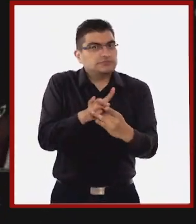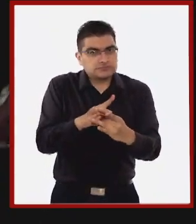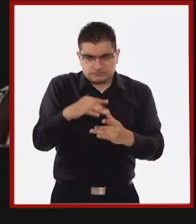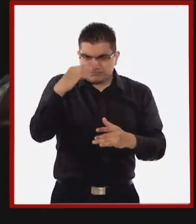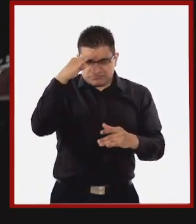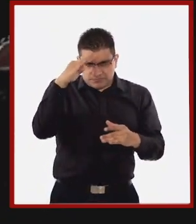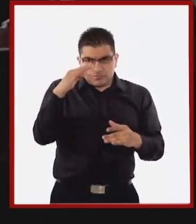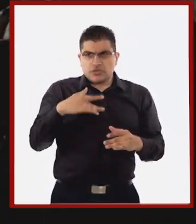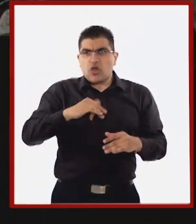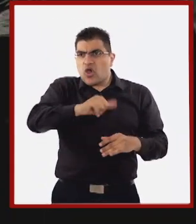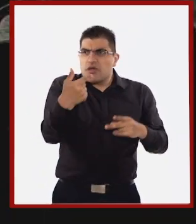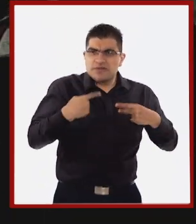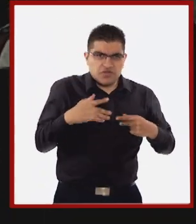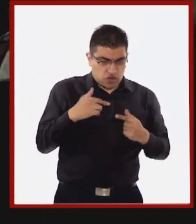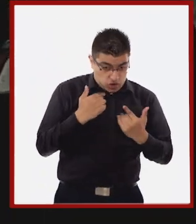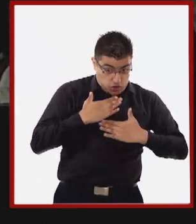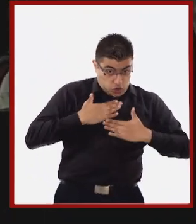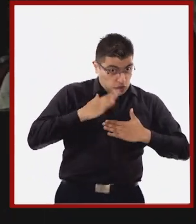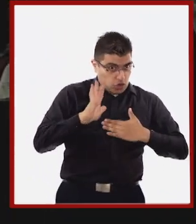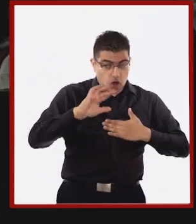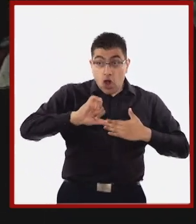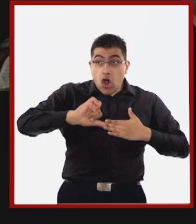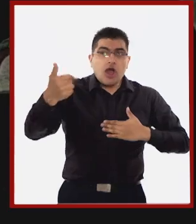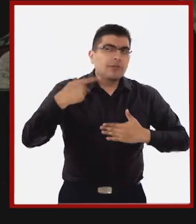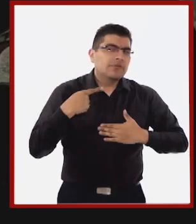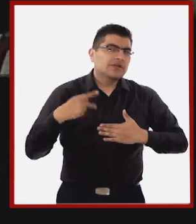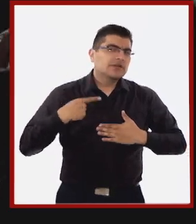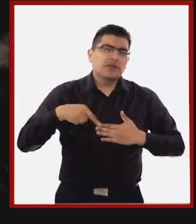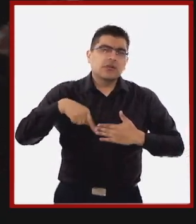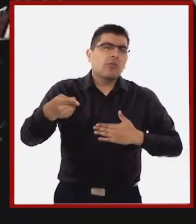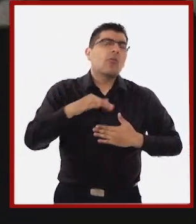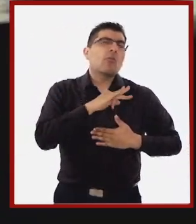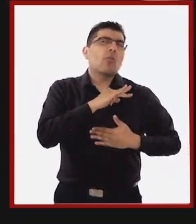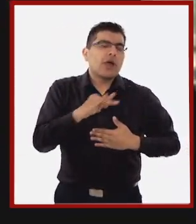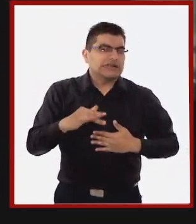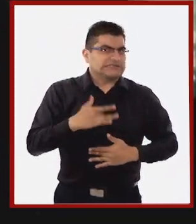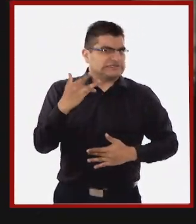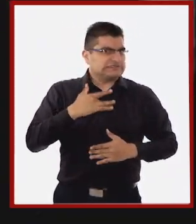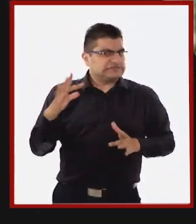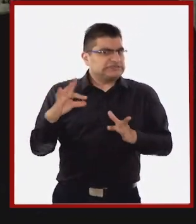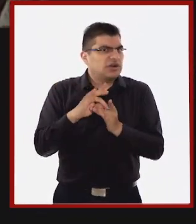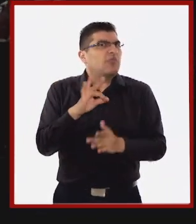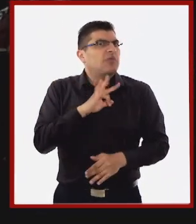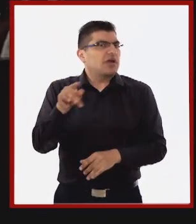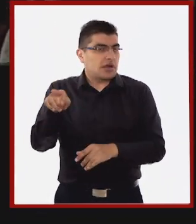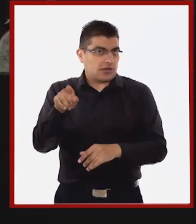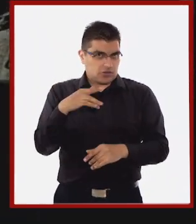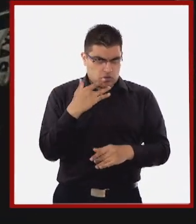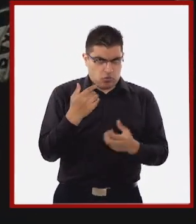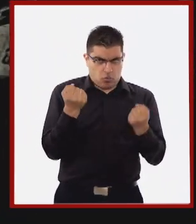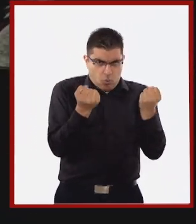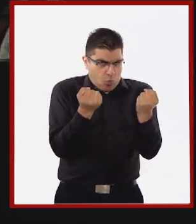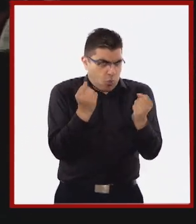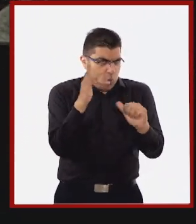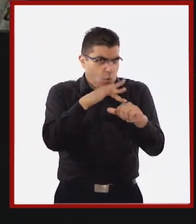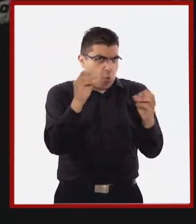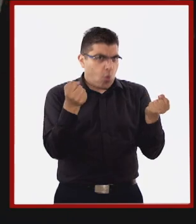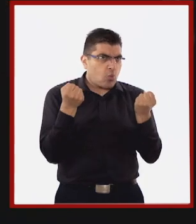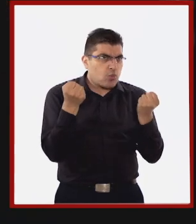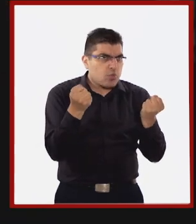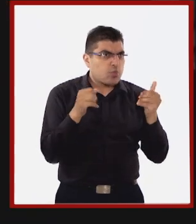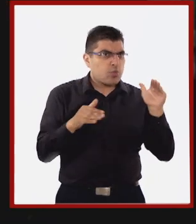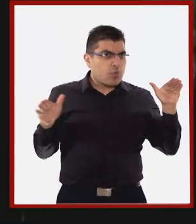otra persona, que no soy yo, siente o puede llegar a sentir. Aunque yo no sea una piloto irlandesa del siglo